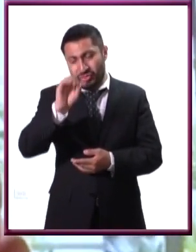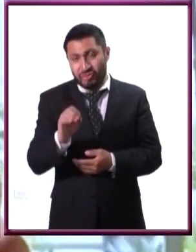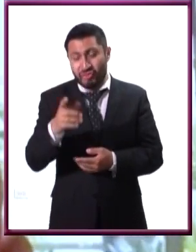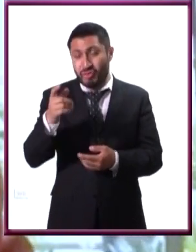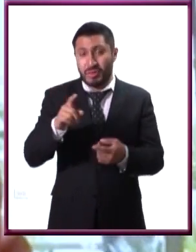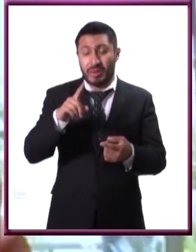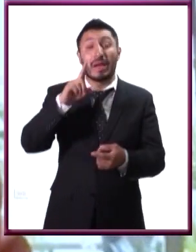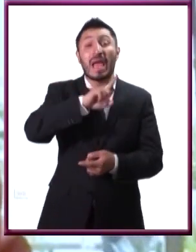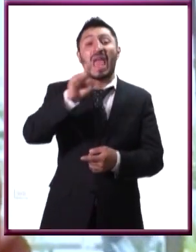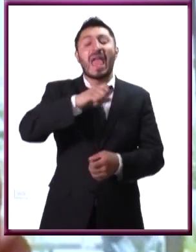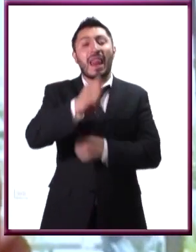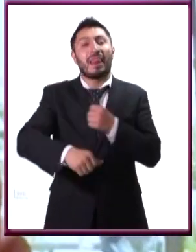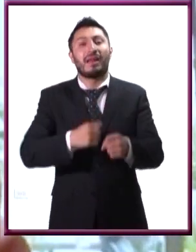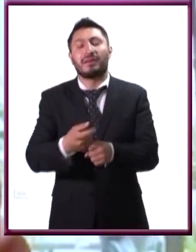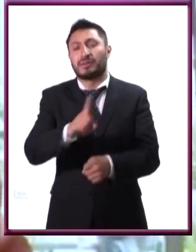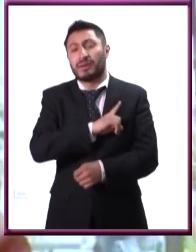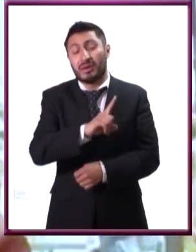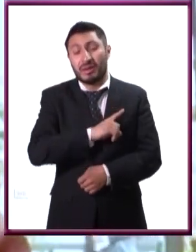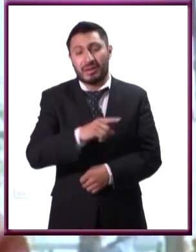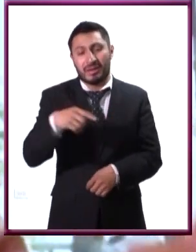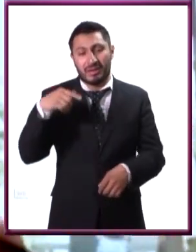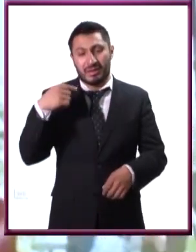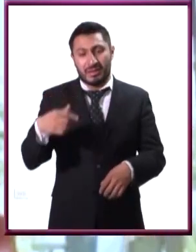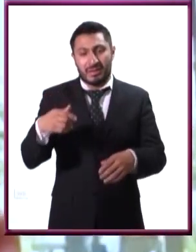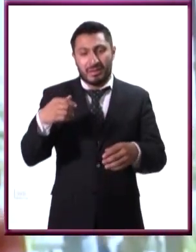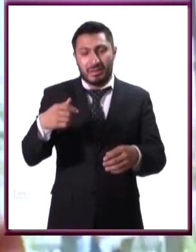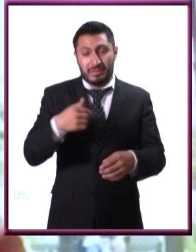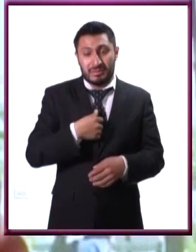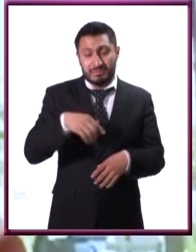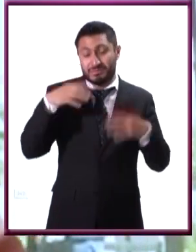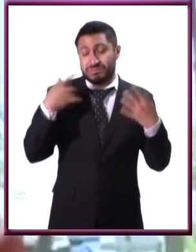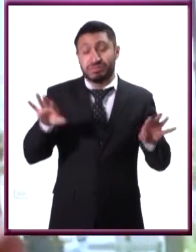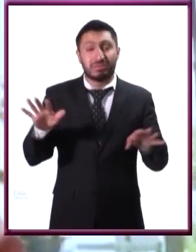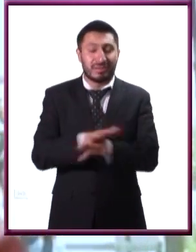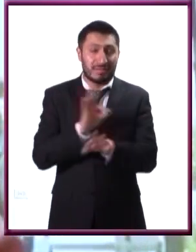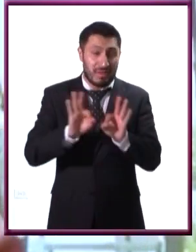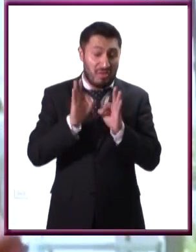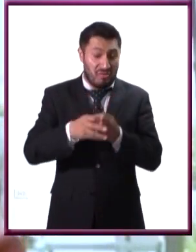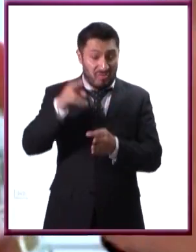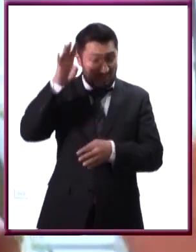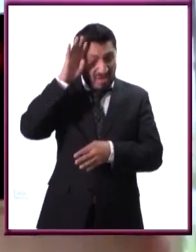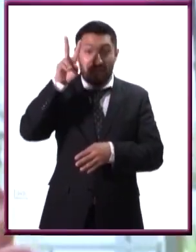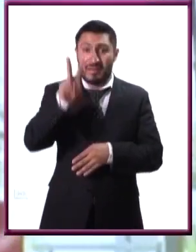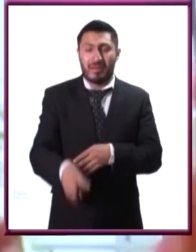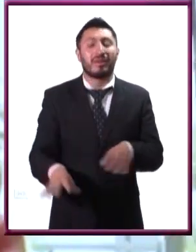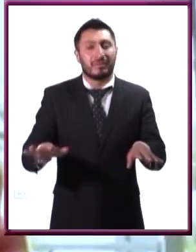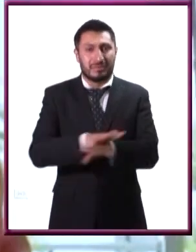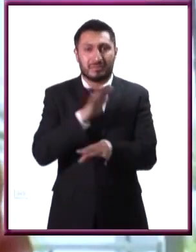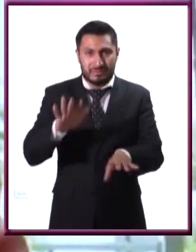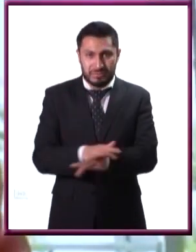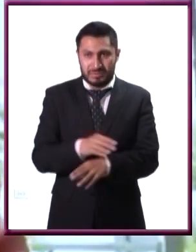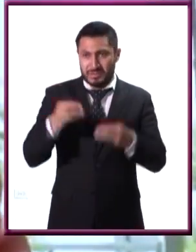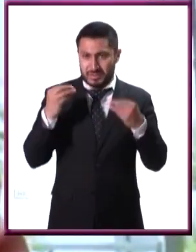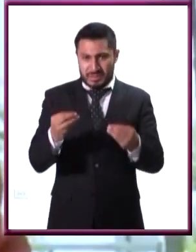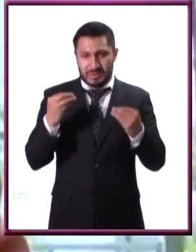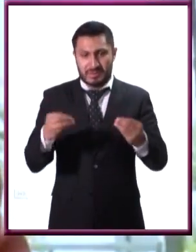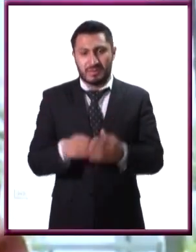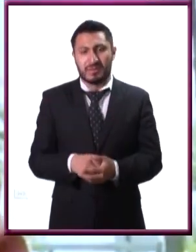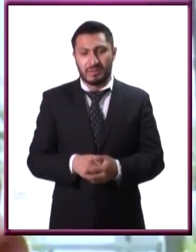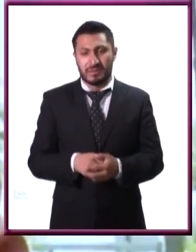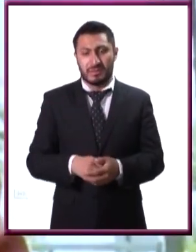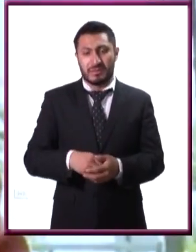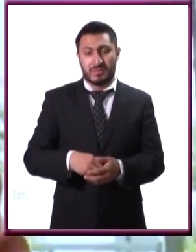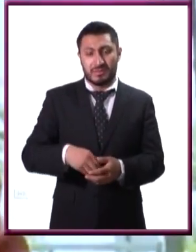vez que 100 años de soledad, bueno, para mí fue un antes y un después, sin duda alguna. Sí cambió